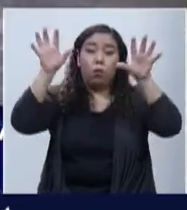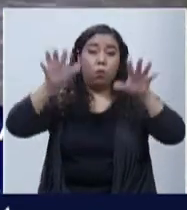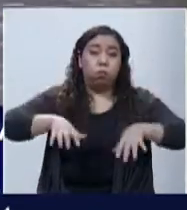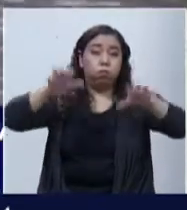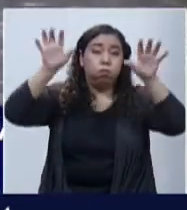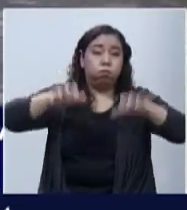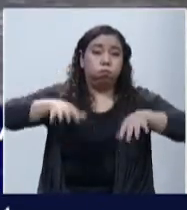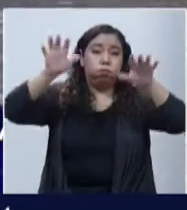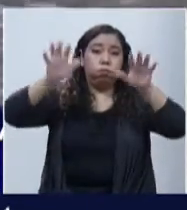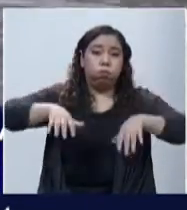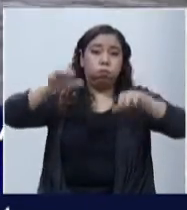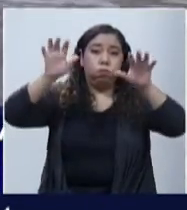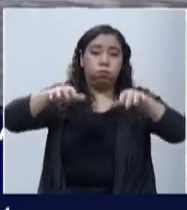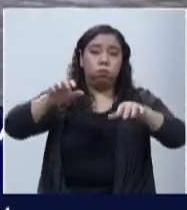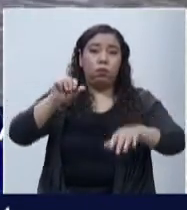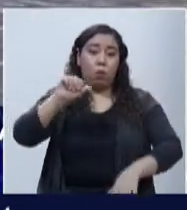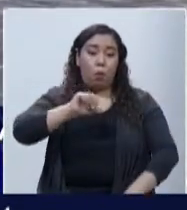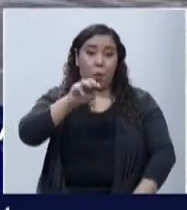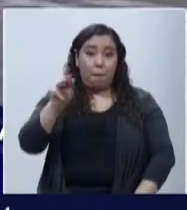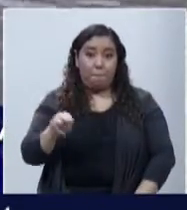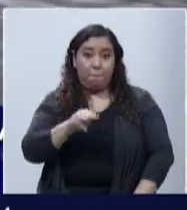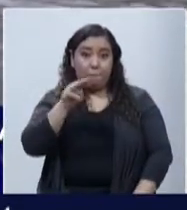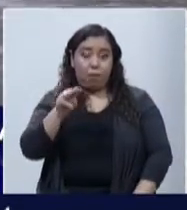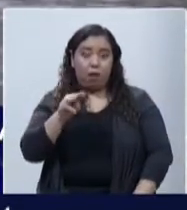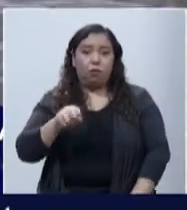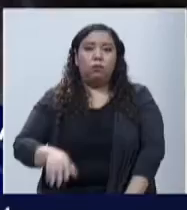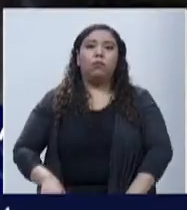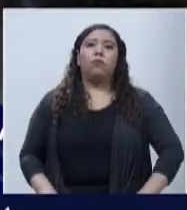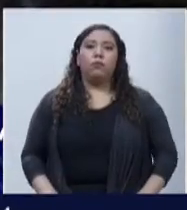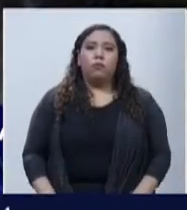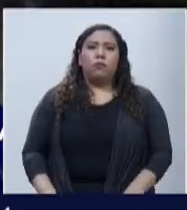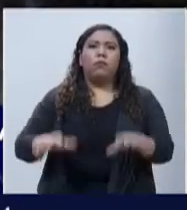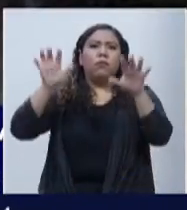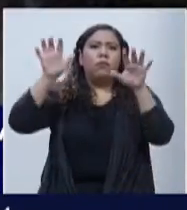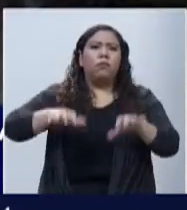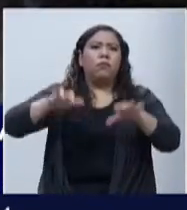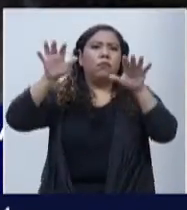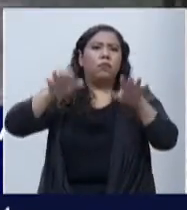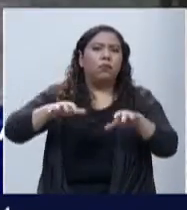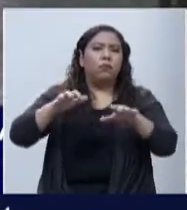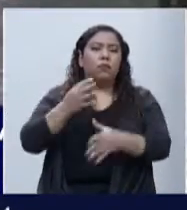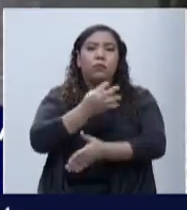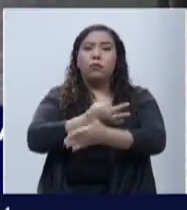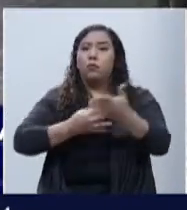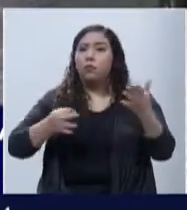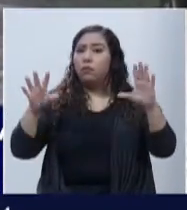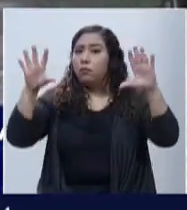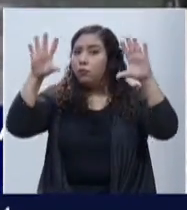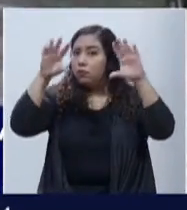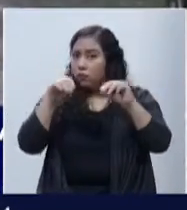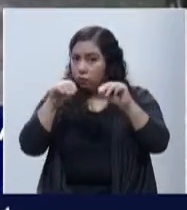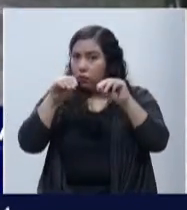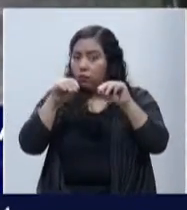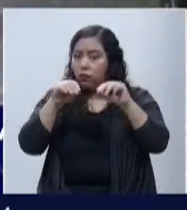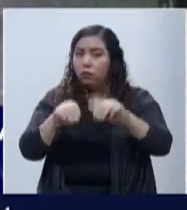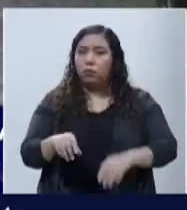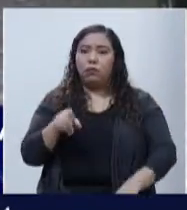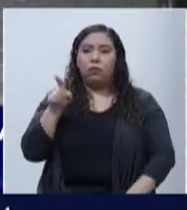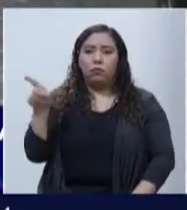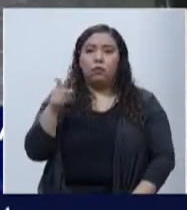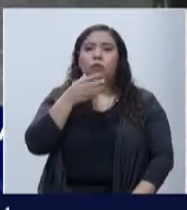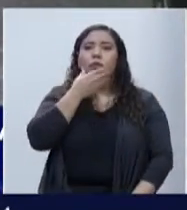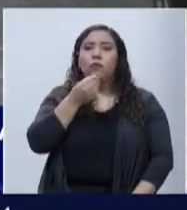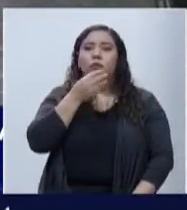algunas regiones de honduras las precipitaciones se estarán registrando en hora de la tarde-noche el meteorólogo de la